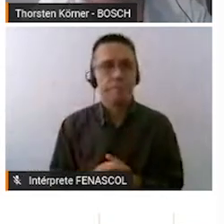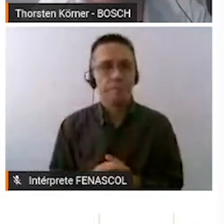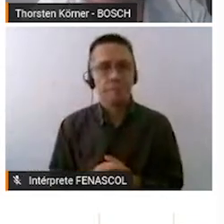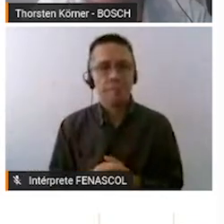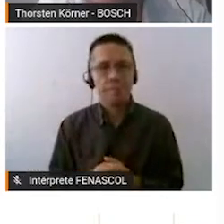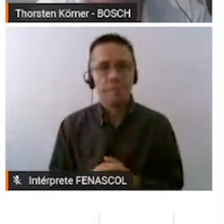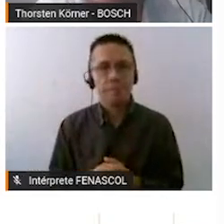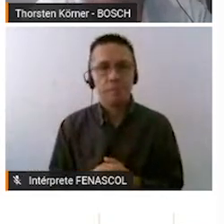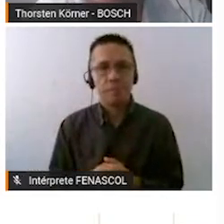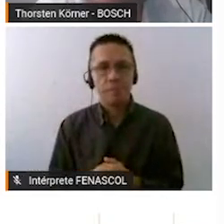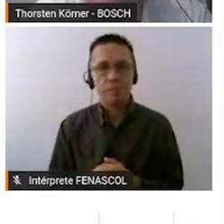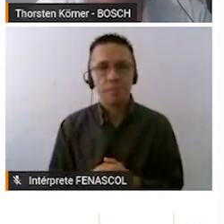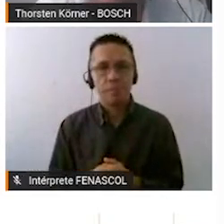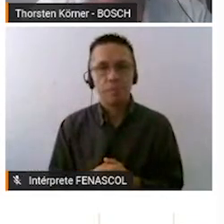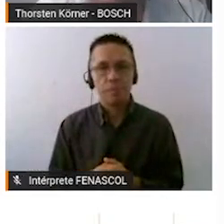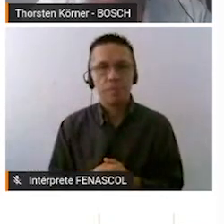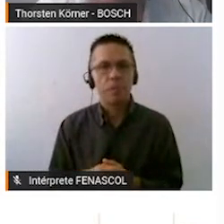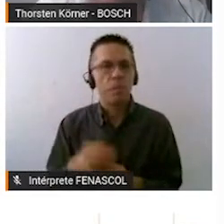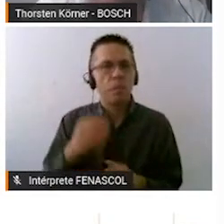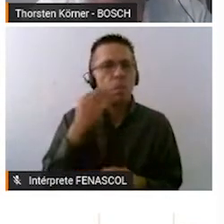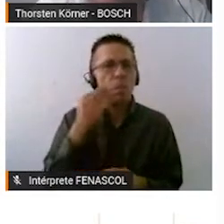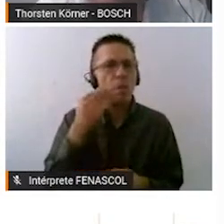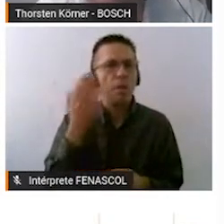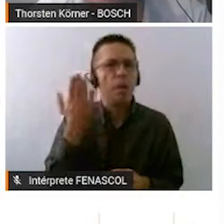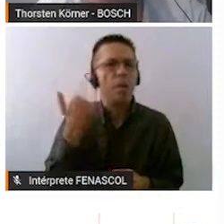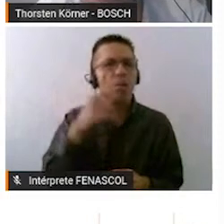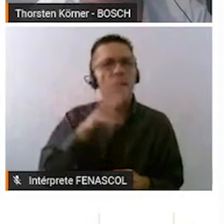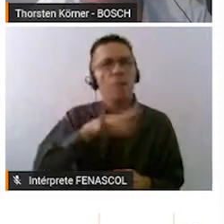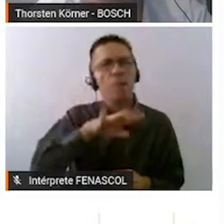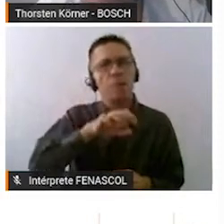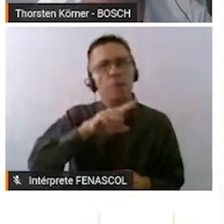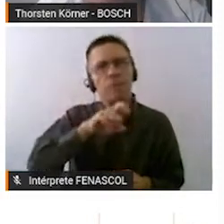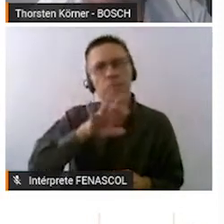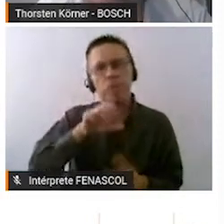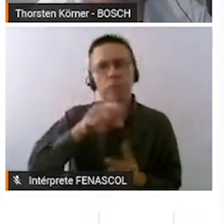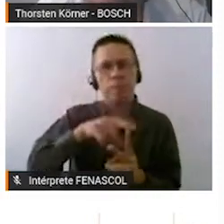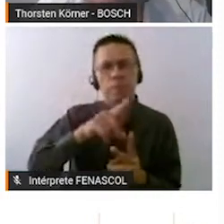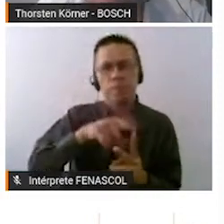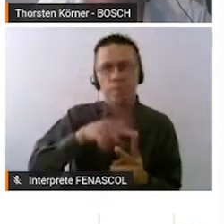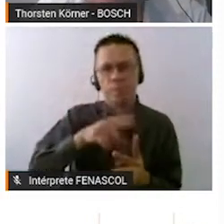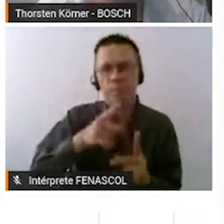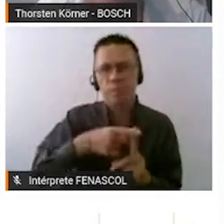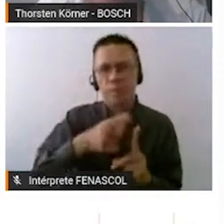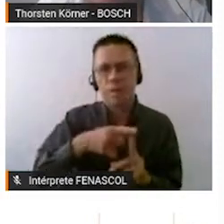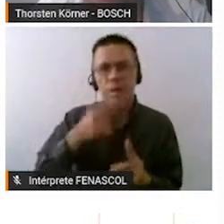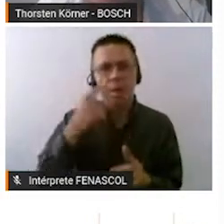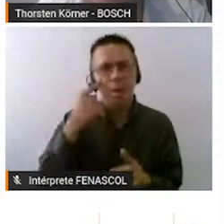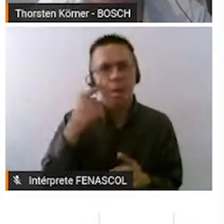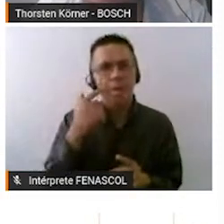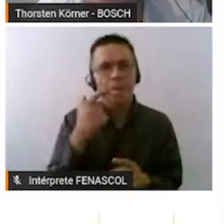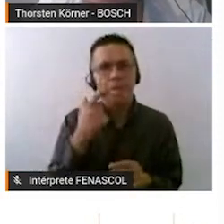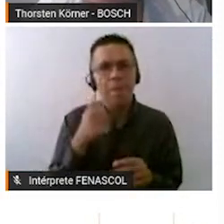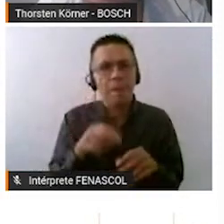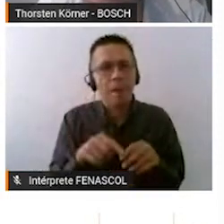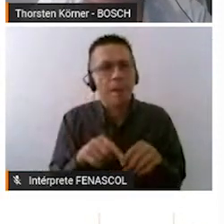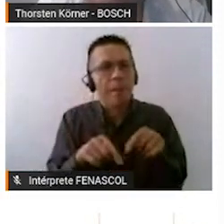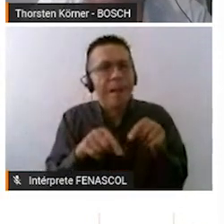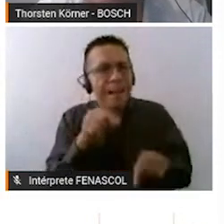pasado, básicamente con el control de procesos, el control electrónico, y ello trajo a su